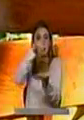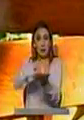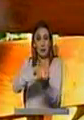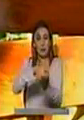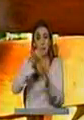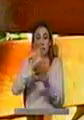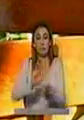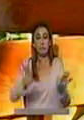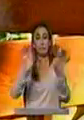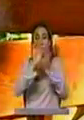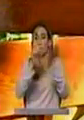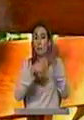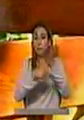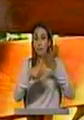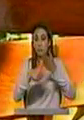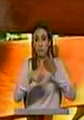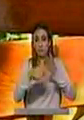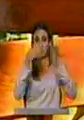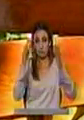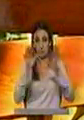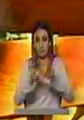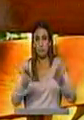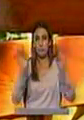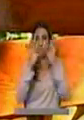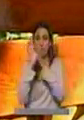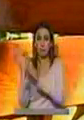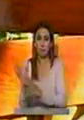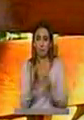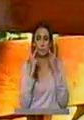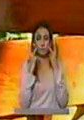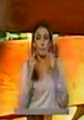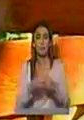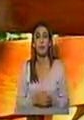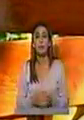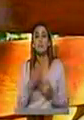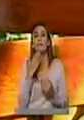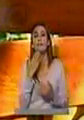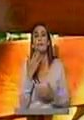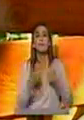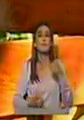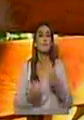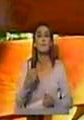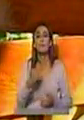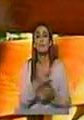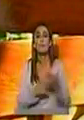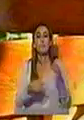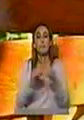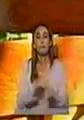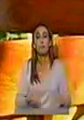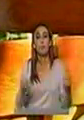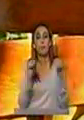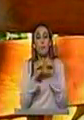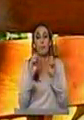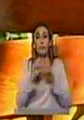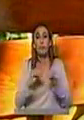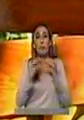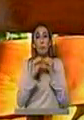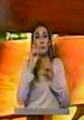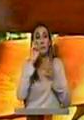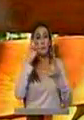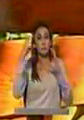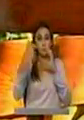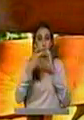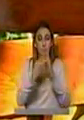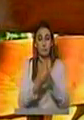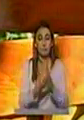gestión ministerial en el campo de turismo ha sido fundamental, porque finalmente lo que se está ofreciendo son oportunidades para que más turistas